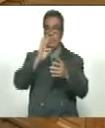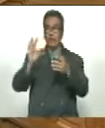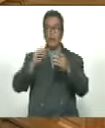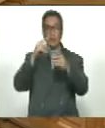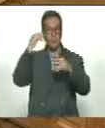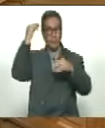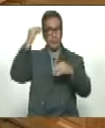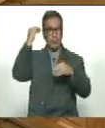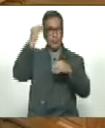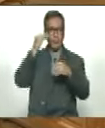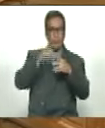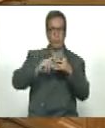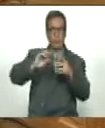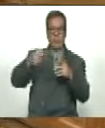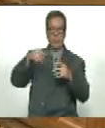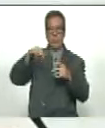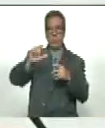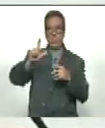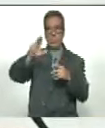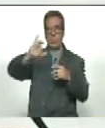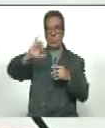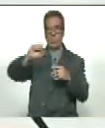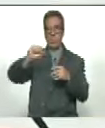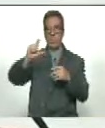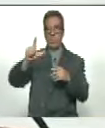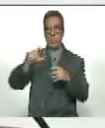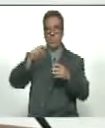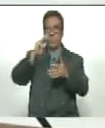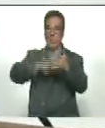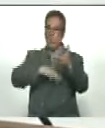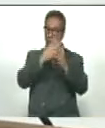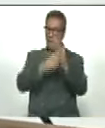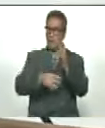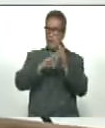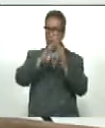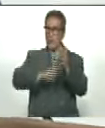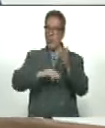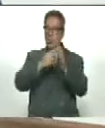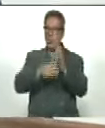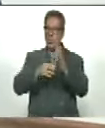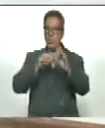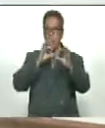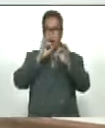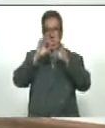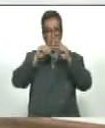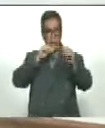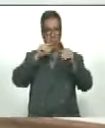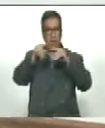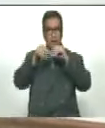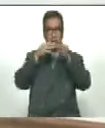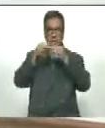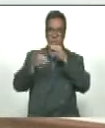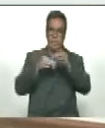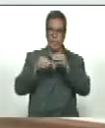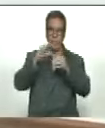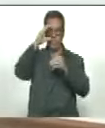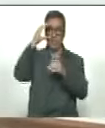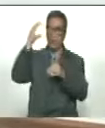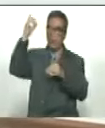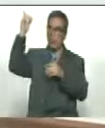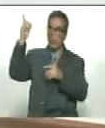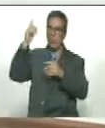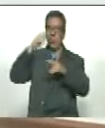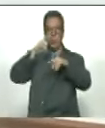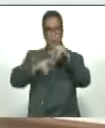cosmólogos y pensadores, Galileo Galilei, que dice que las matemáticas son el lenguaje con el que el Dios